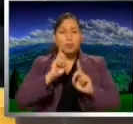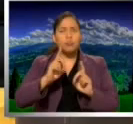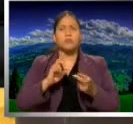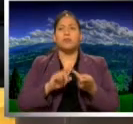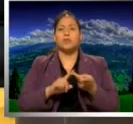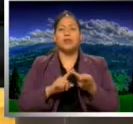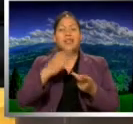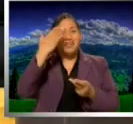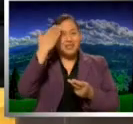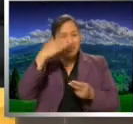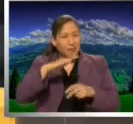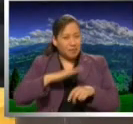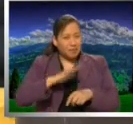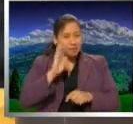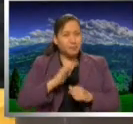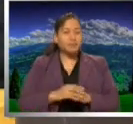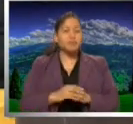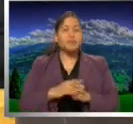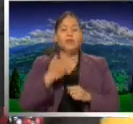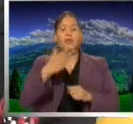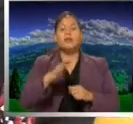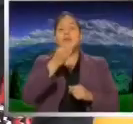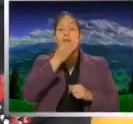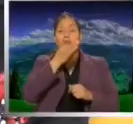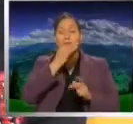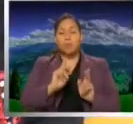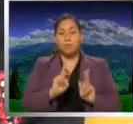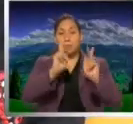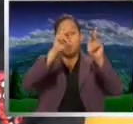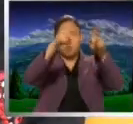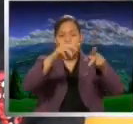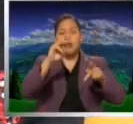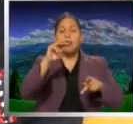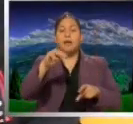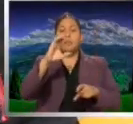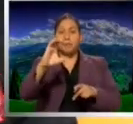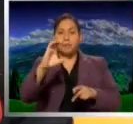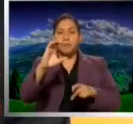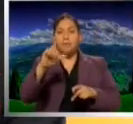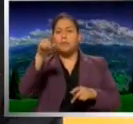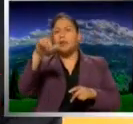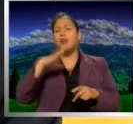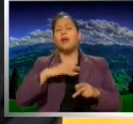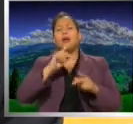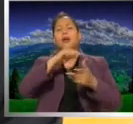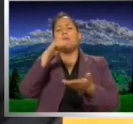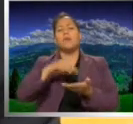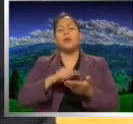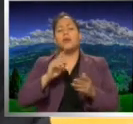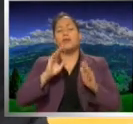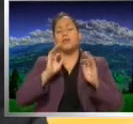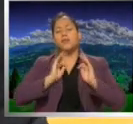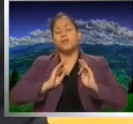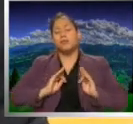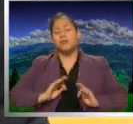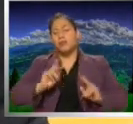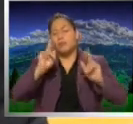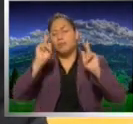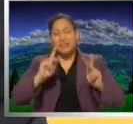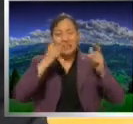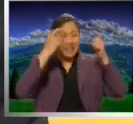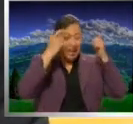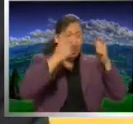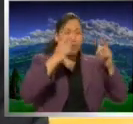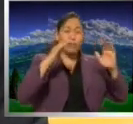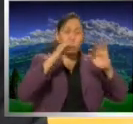además, ¿sabes qué? A 10 minutos del periférico, en Magdalena Contreras, hay un remanso de paz, que sí ya estamos hartos del